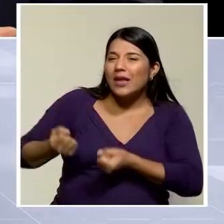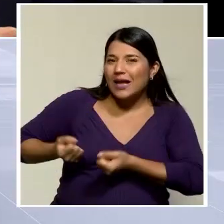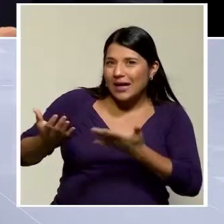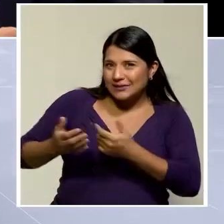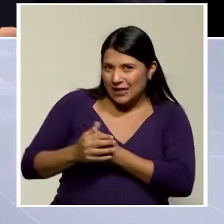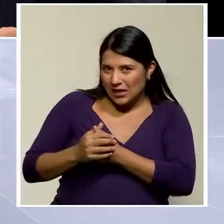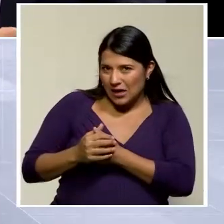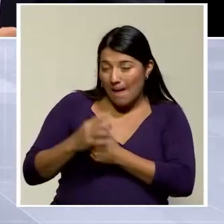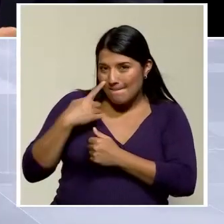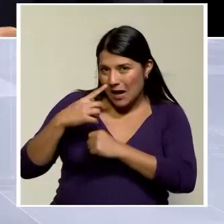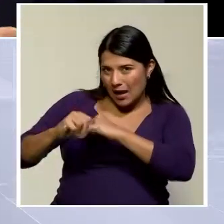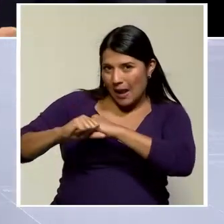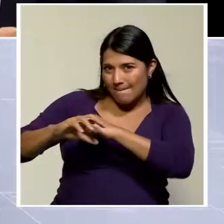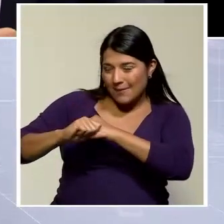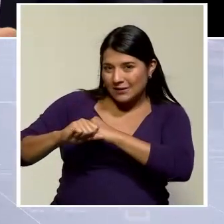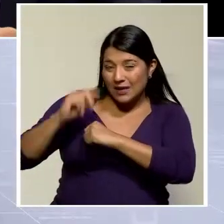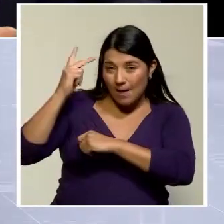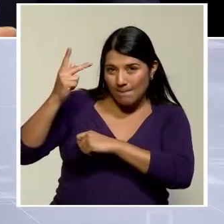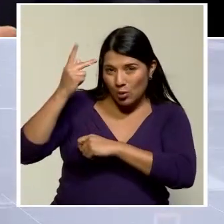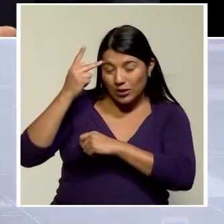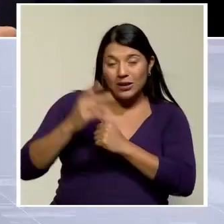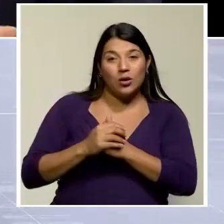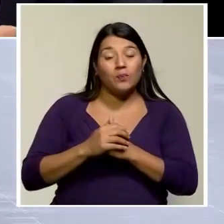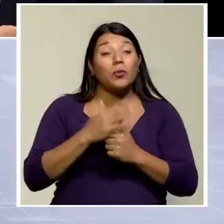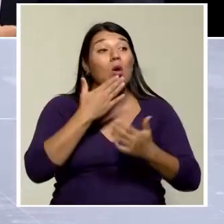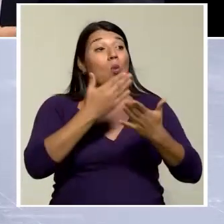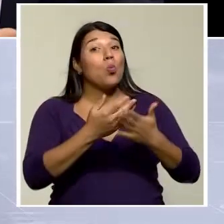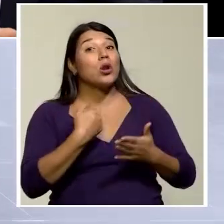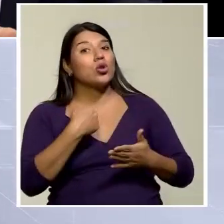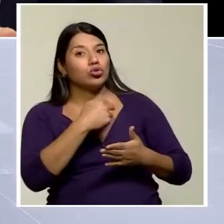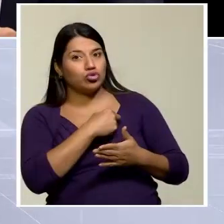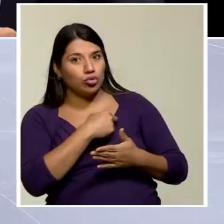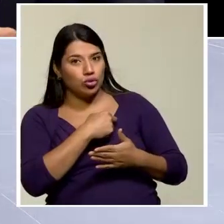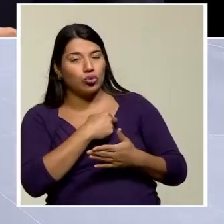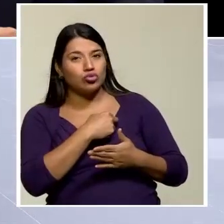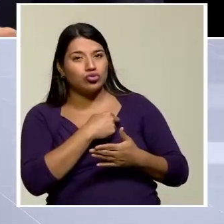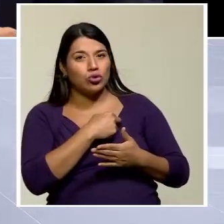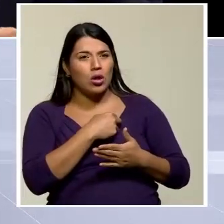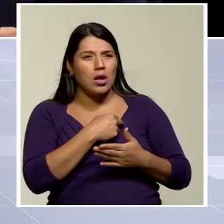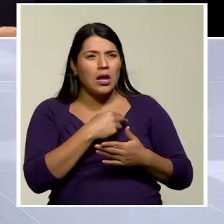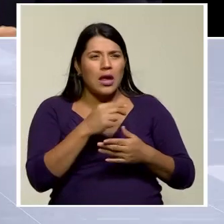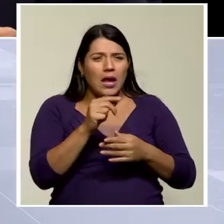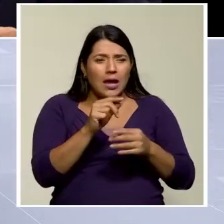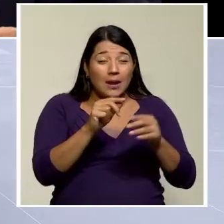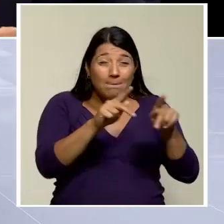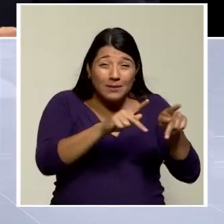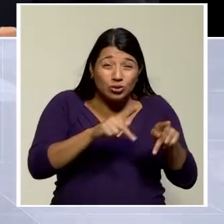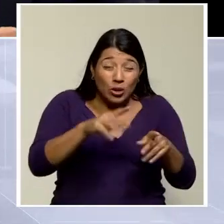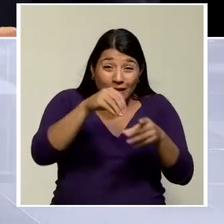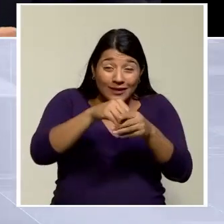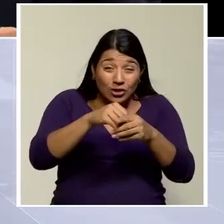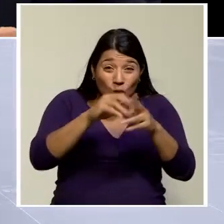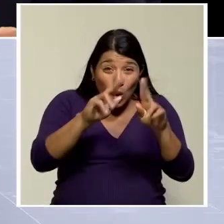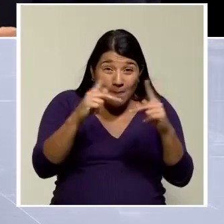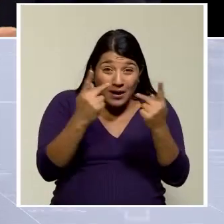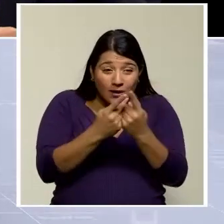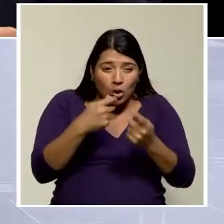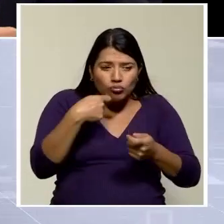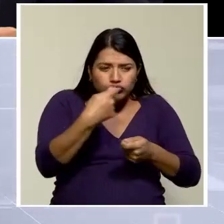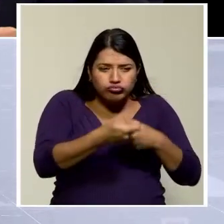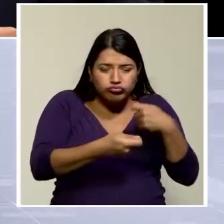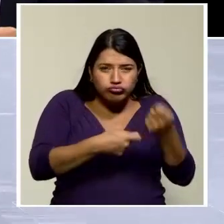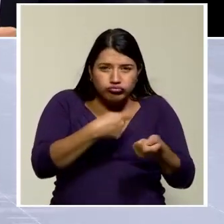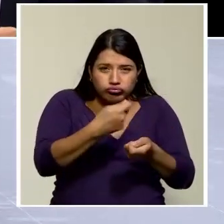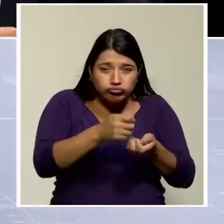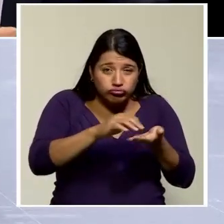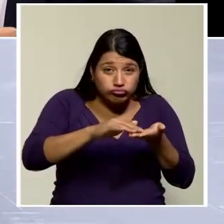Bueno, nosotros financiamos nuestra campaña con los aportes de nuestra militancia, los pequeños aportes de nuestra militancia. De hecho, todavía no